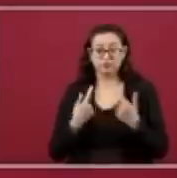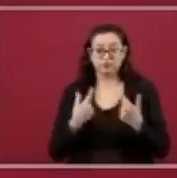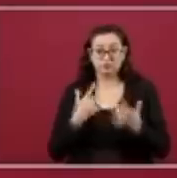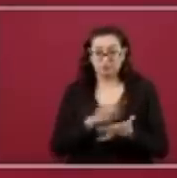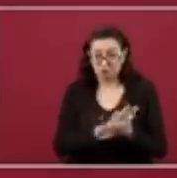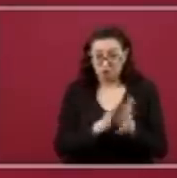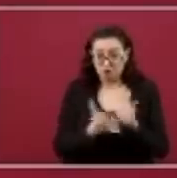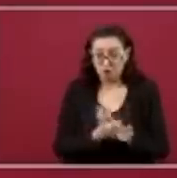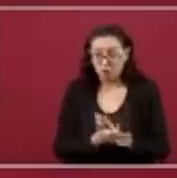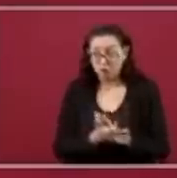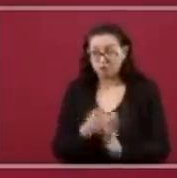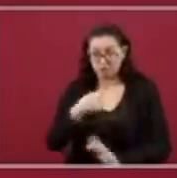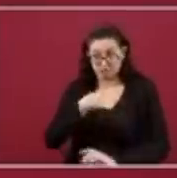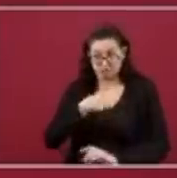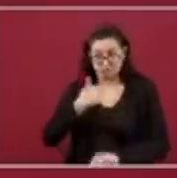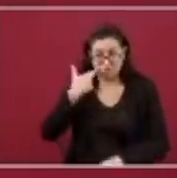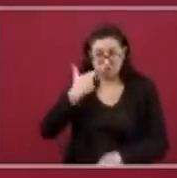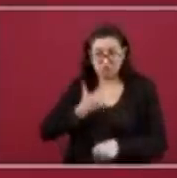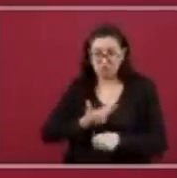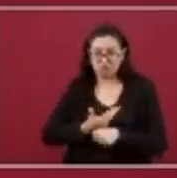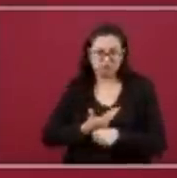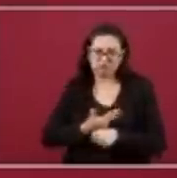cómplices, porque